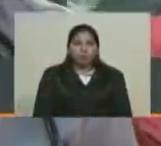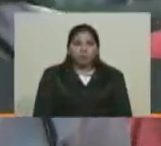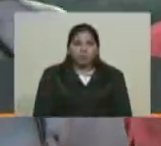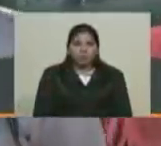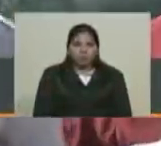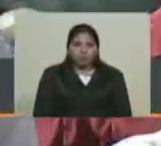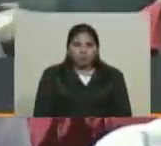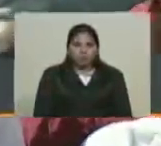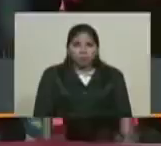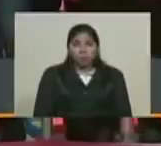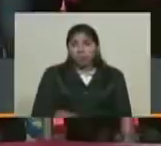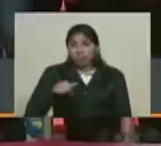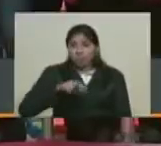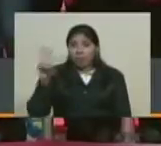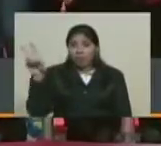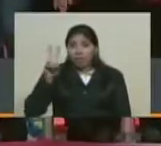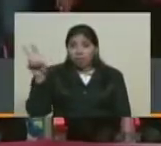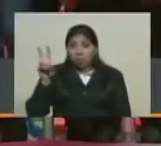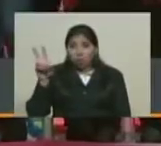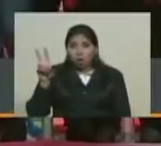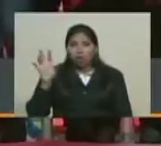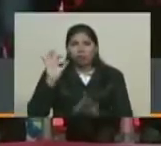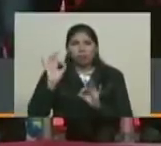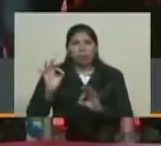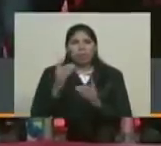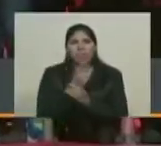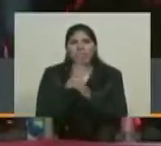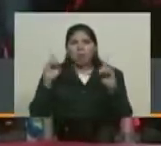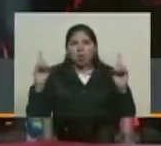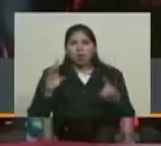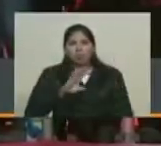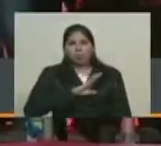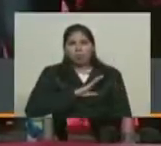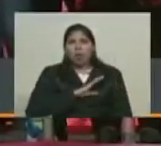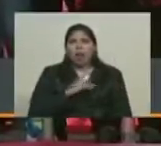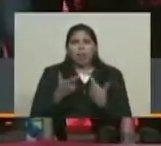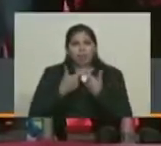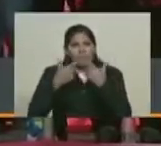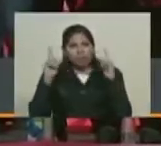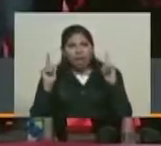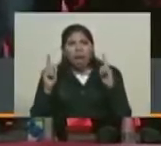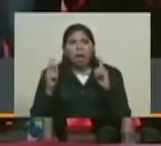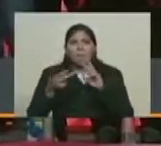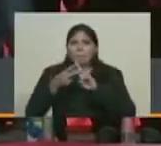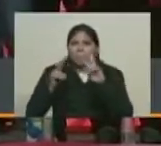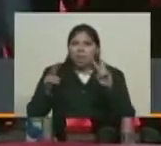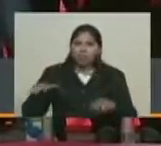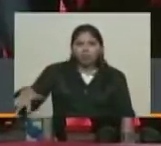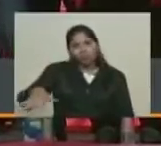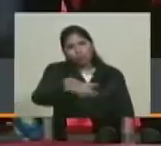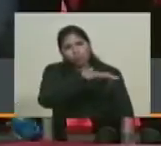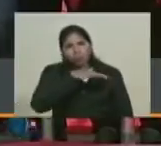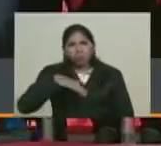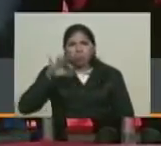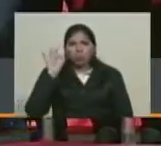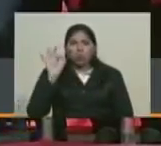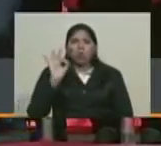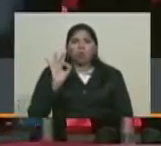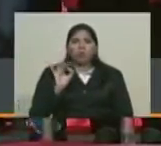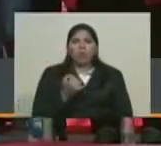Y en Venezuela se va a imponer la democracia, la paz, la libertad, la soberanía